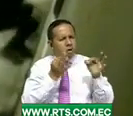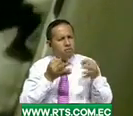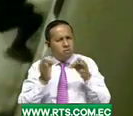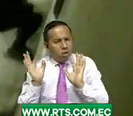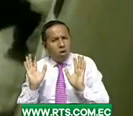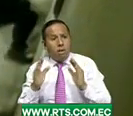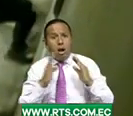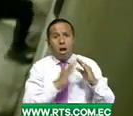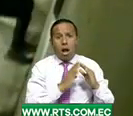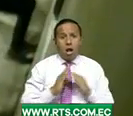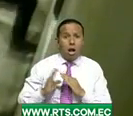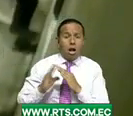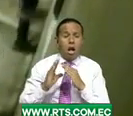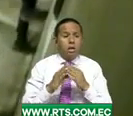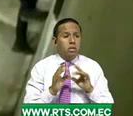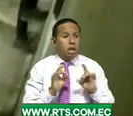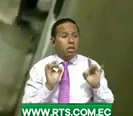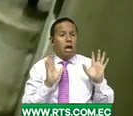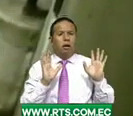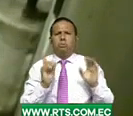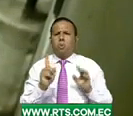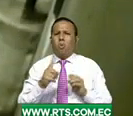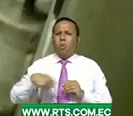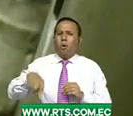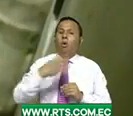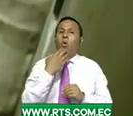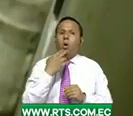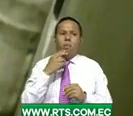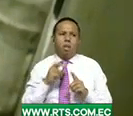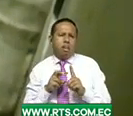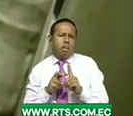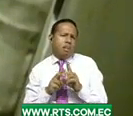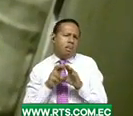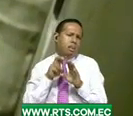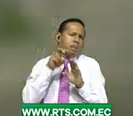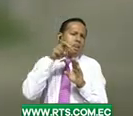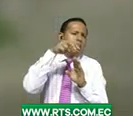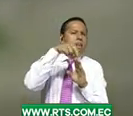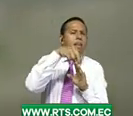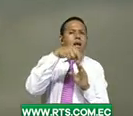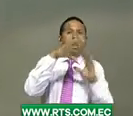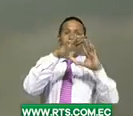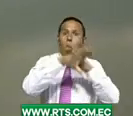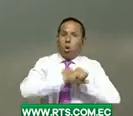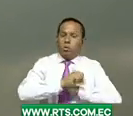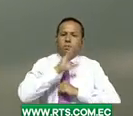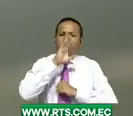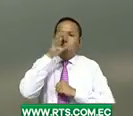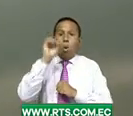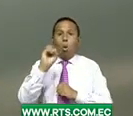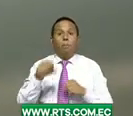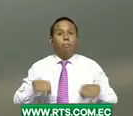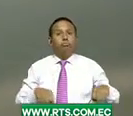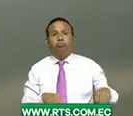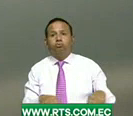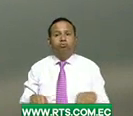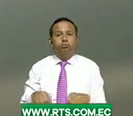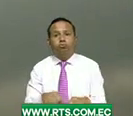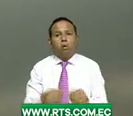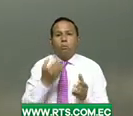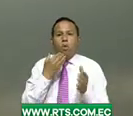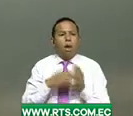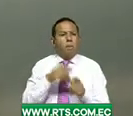viviendas no están a salvo, tienen la habilidad de escalar muros, aprovechan el descanso. También actúan en moto, por ejemplo, asaltan a